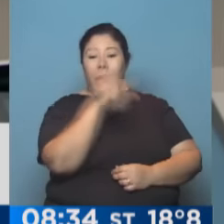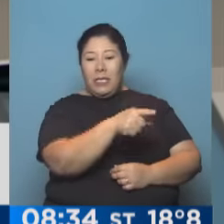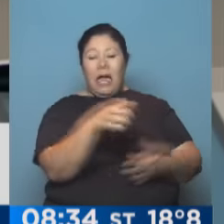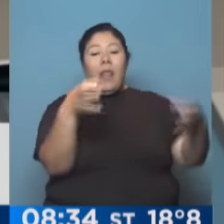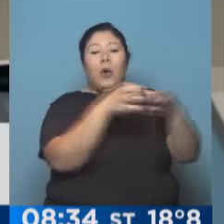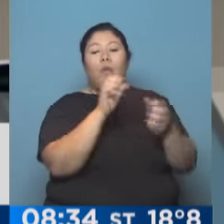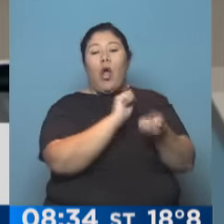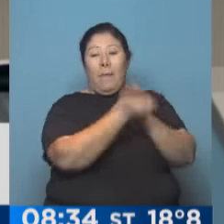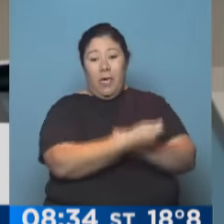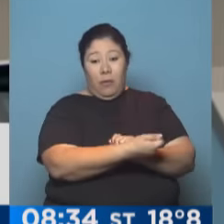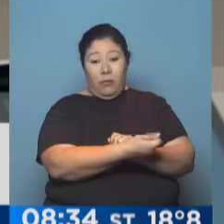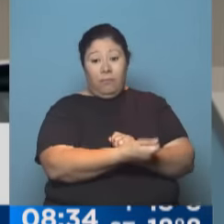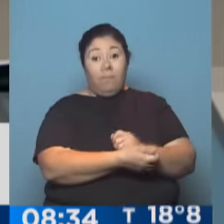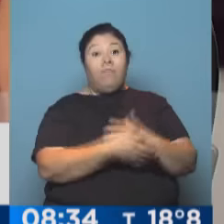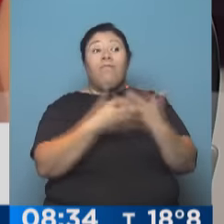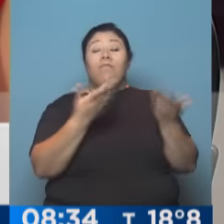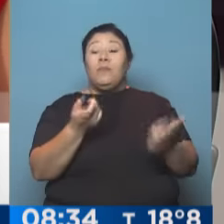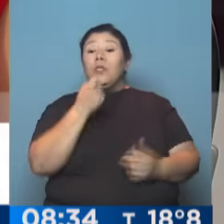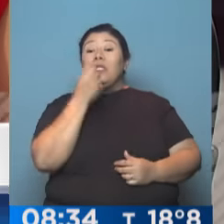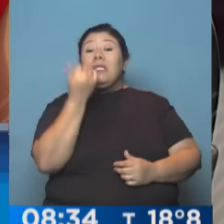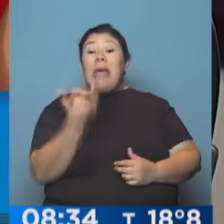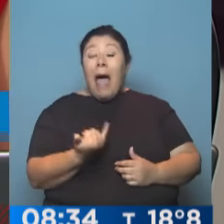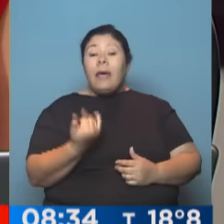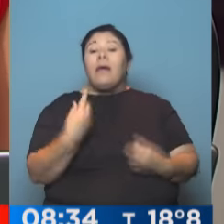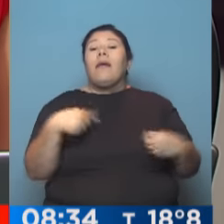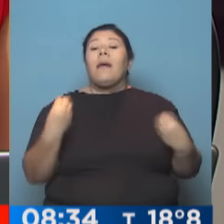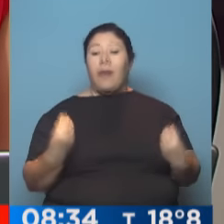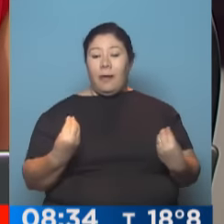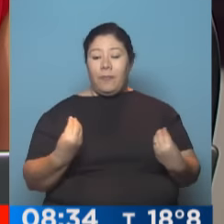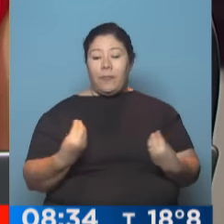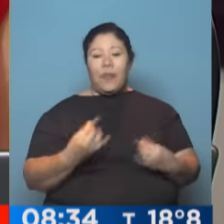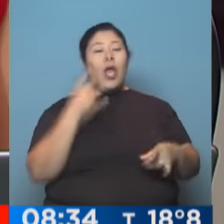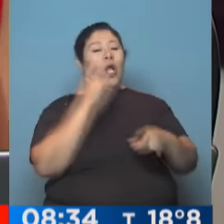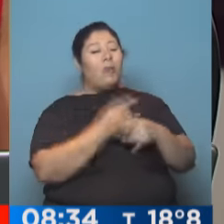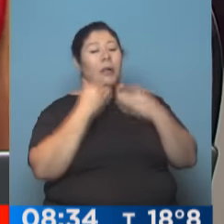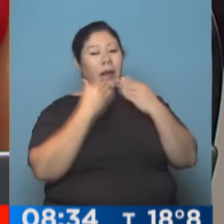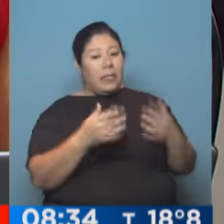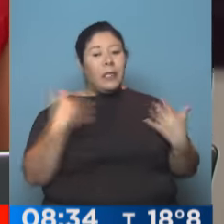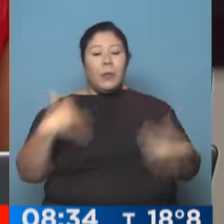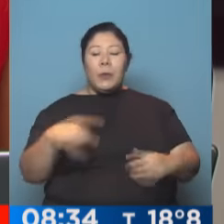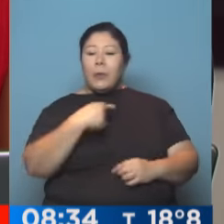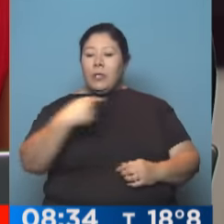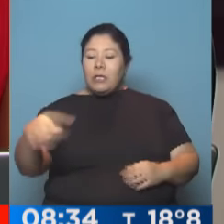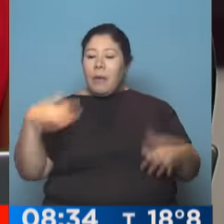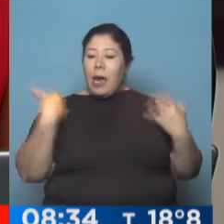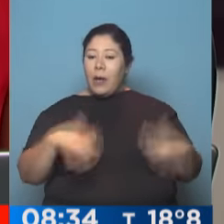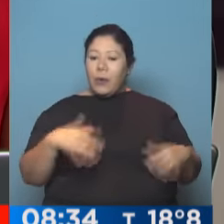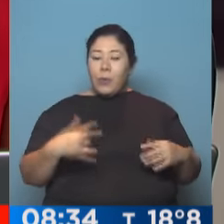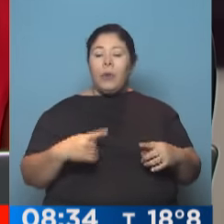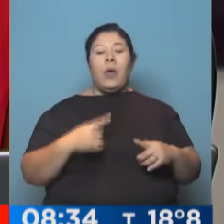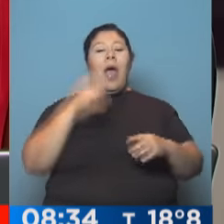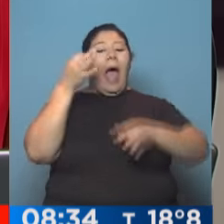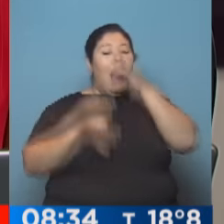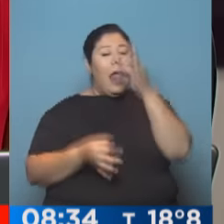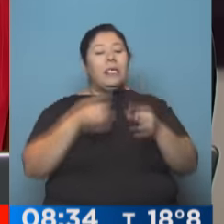al que lo pueden cobrar los pocos que hay Gracias Raúl de la Torre como siempre semanas intensas eh Y el análisis lo van a tener Siempre acá de la